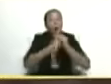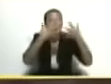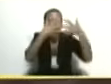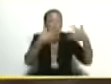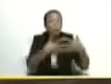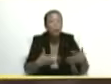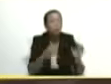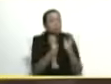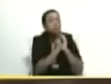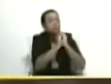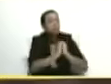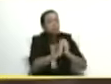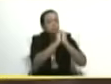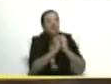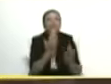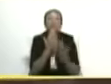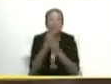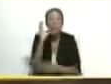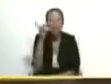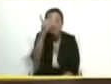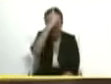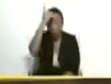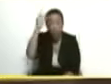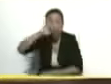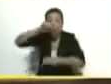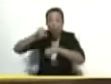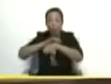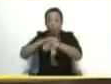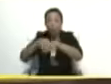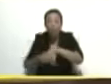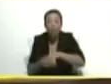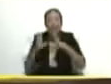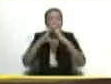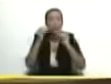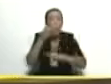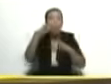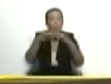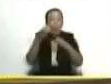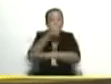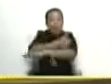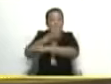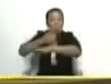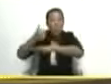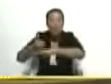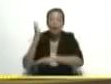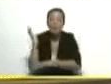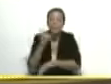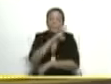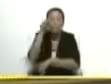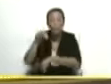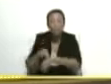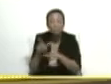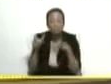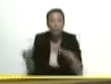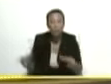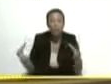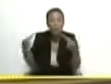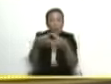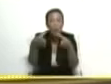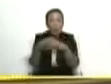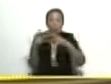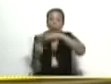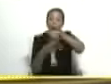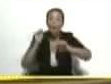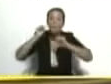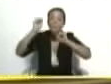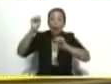Por eso le agradezco a Diosdado, a Jorge y a todo el equipo parlamentario del bloque de la patria,